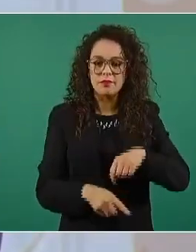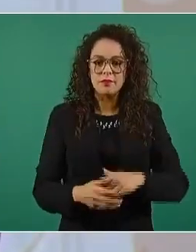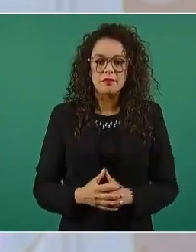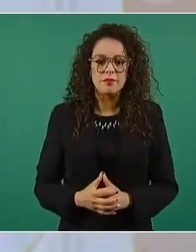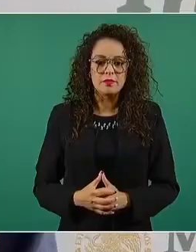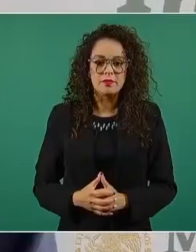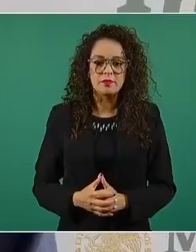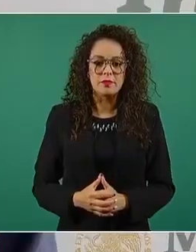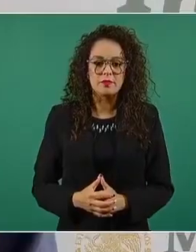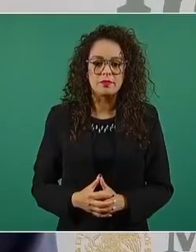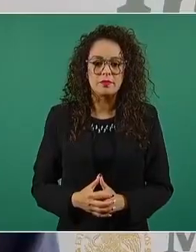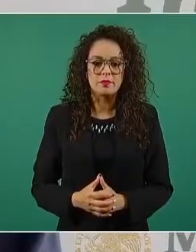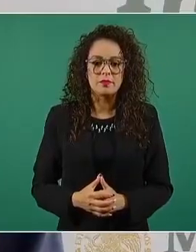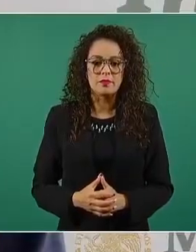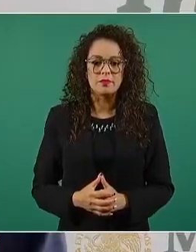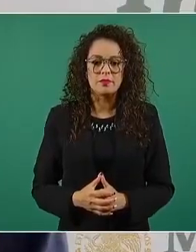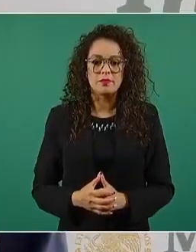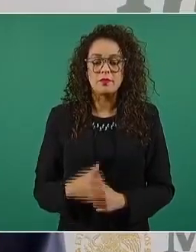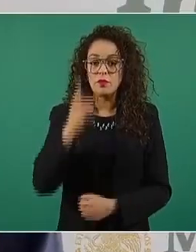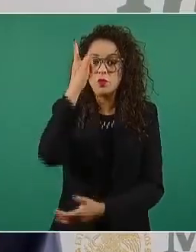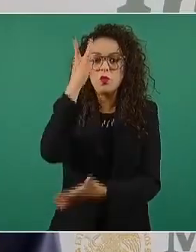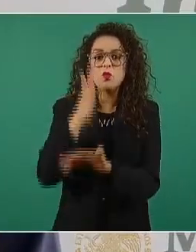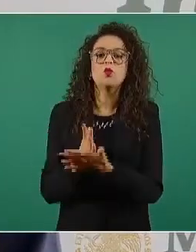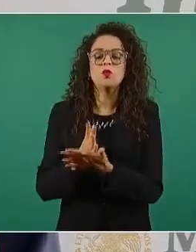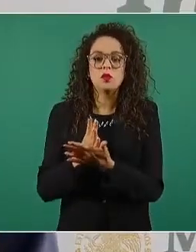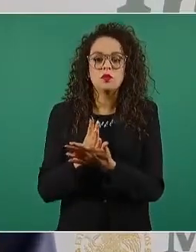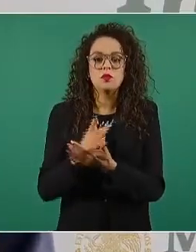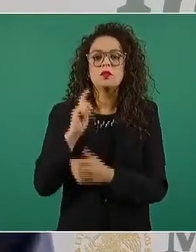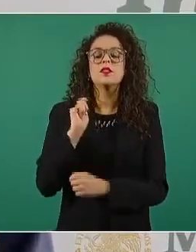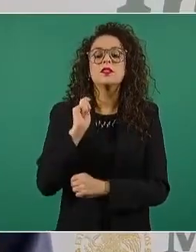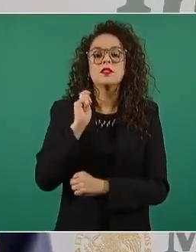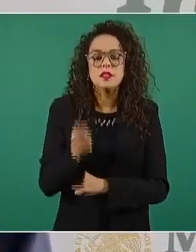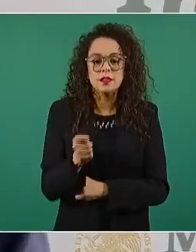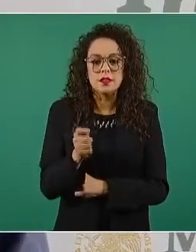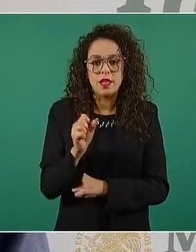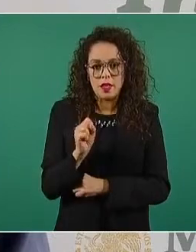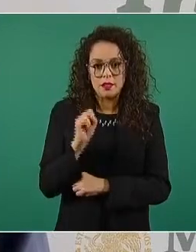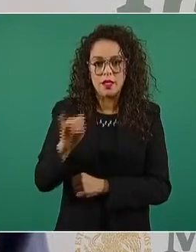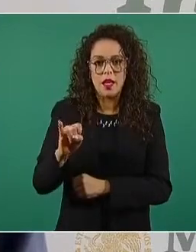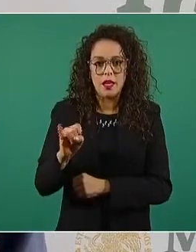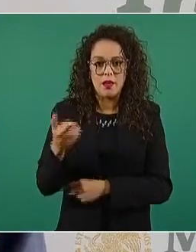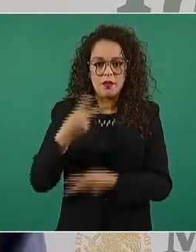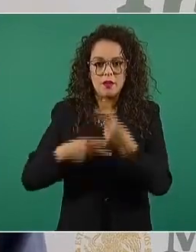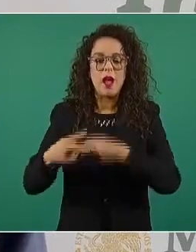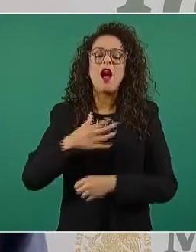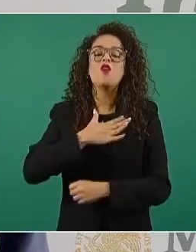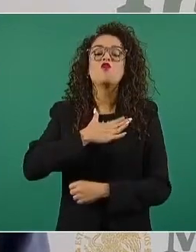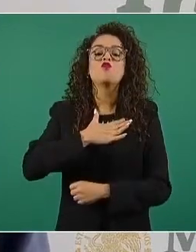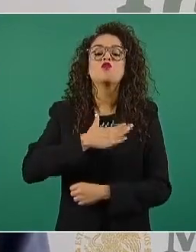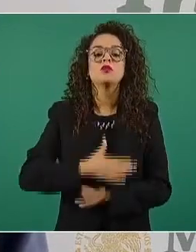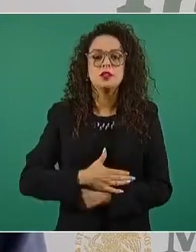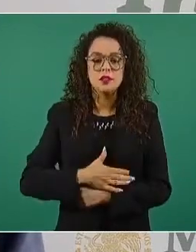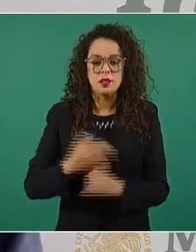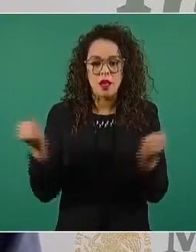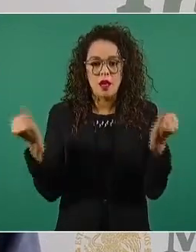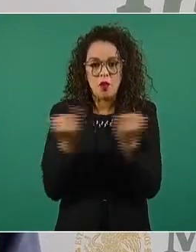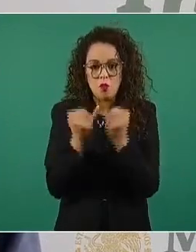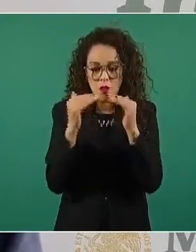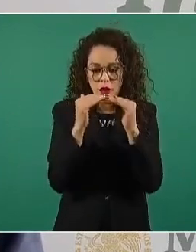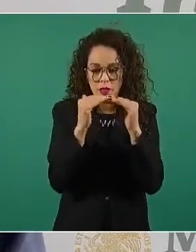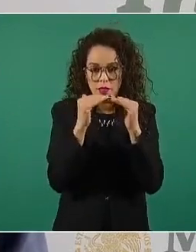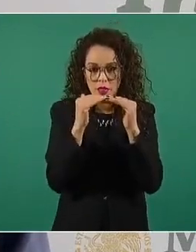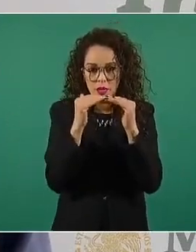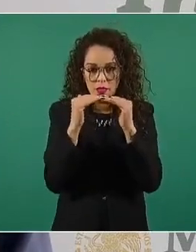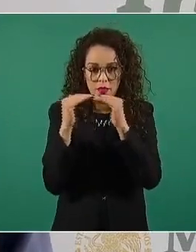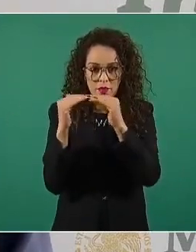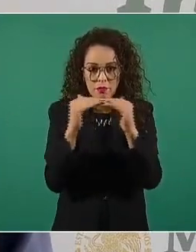discriminación, y que solo reine e impere la justicia, la igualdad,